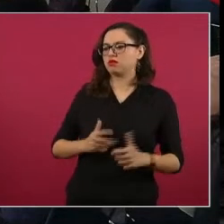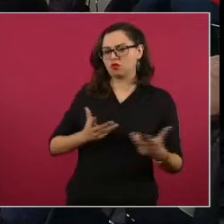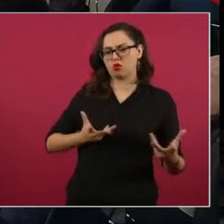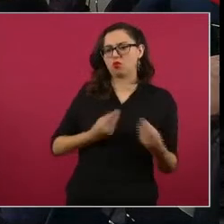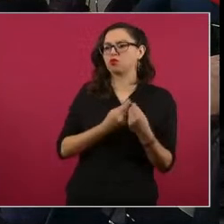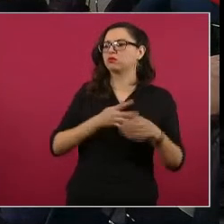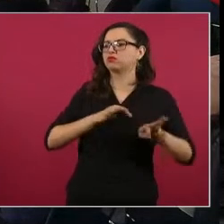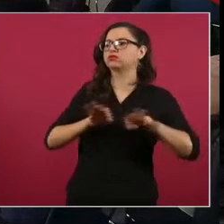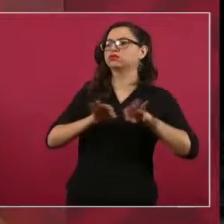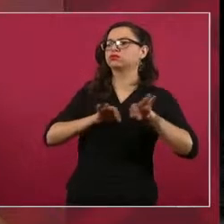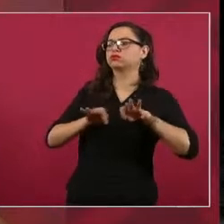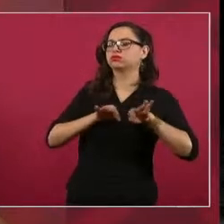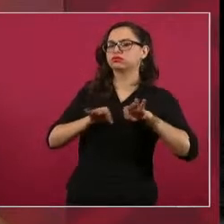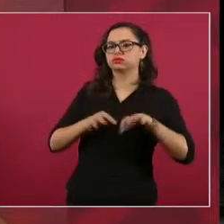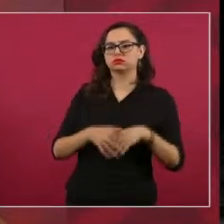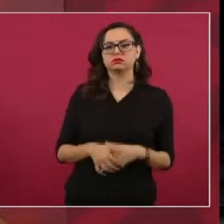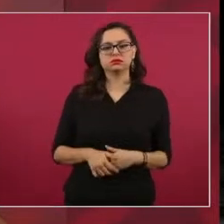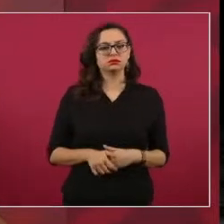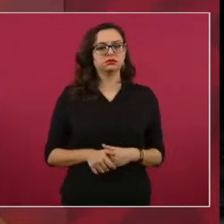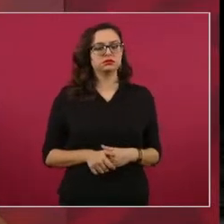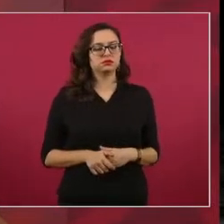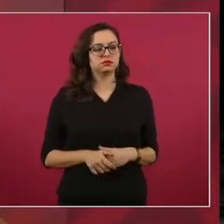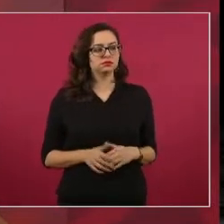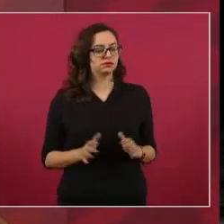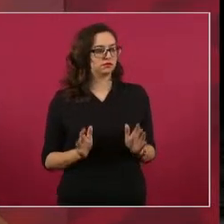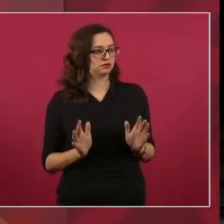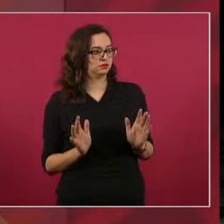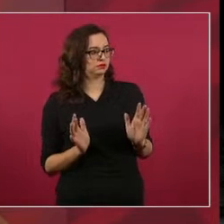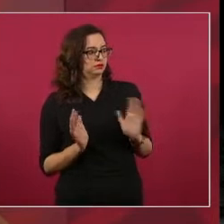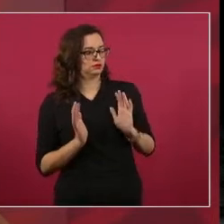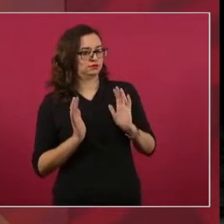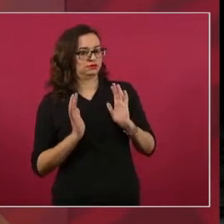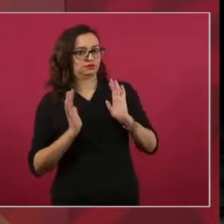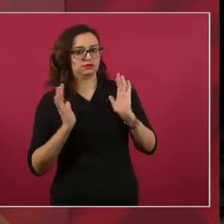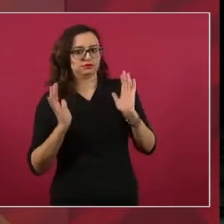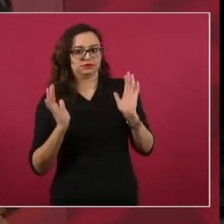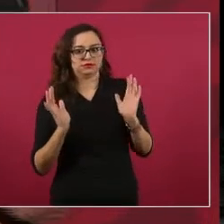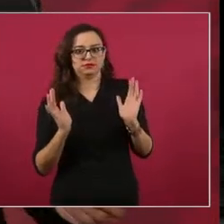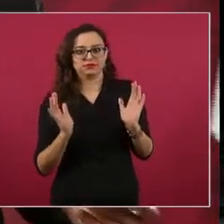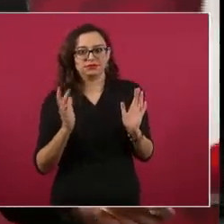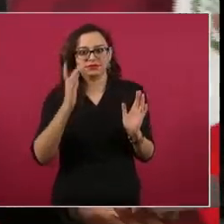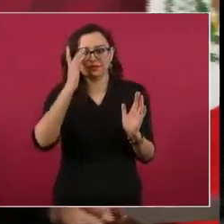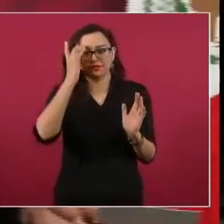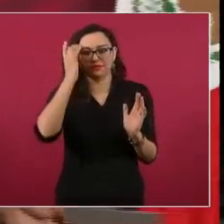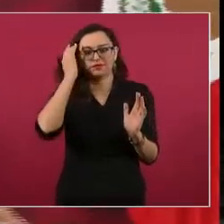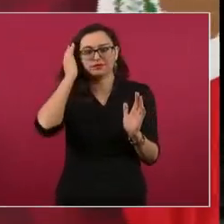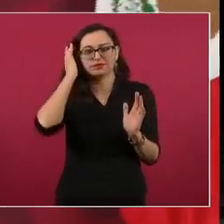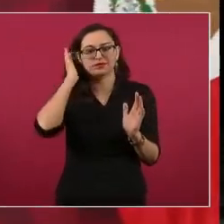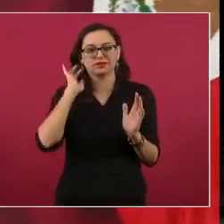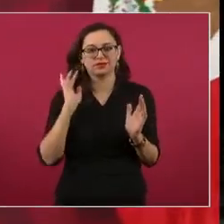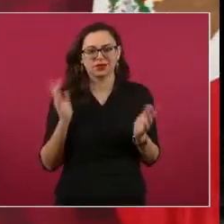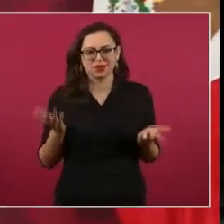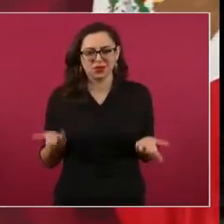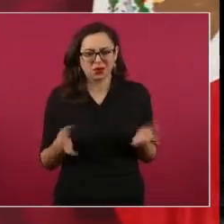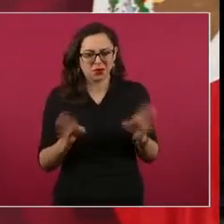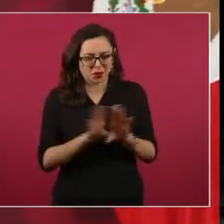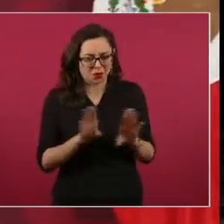entonces qué hago como van a ser los preponderantes